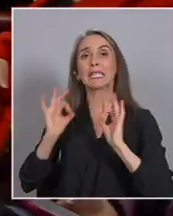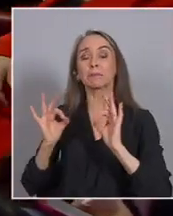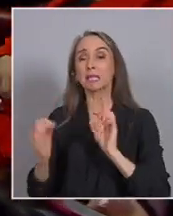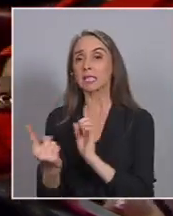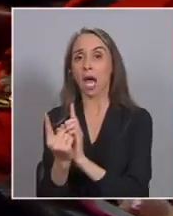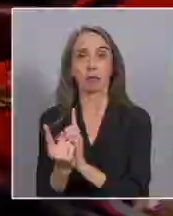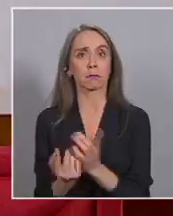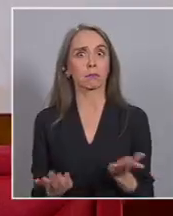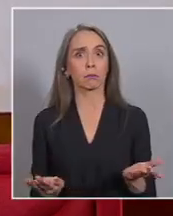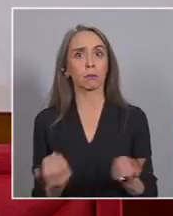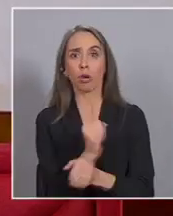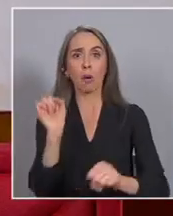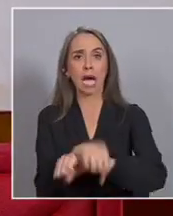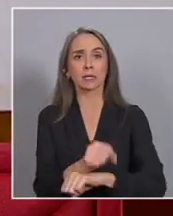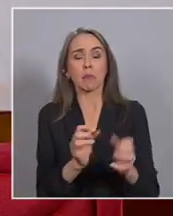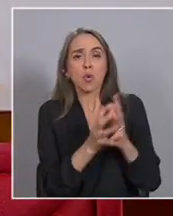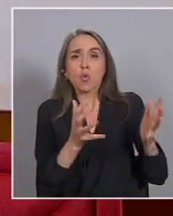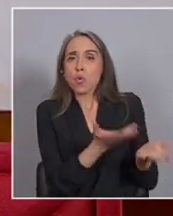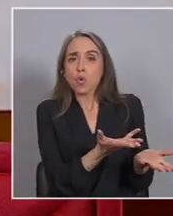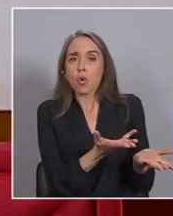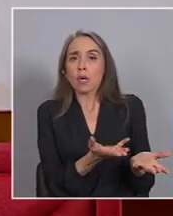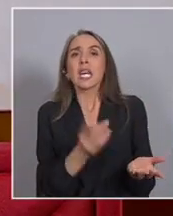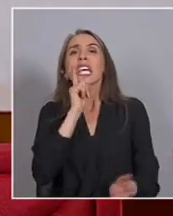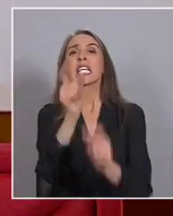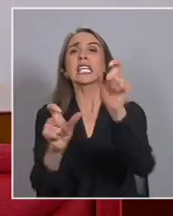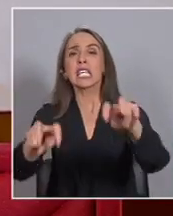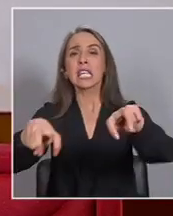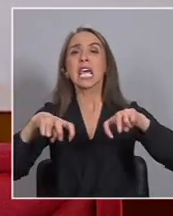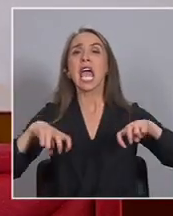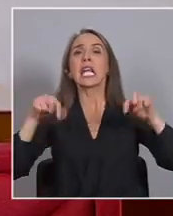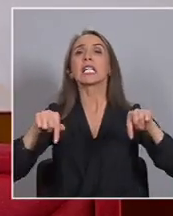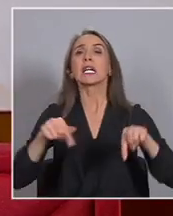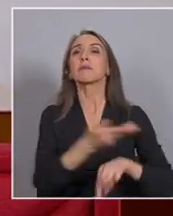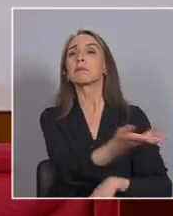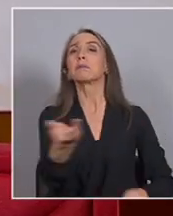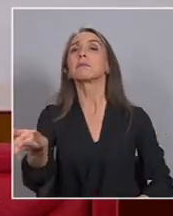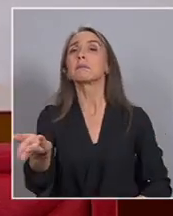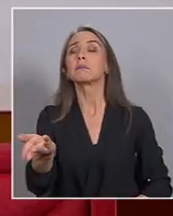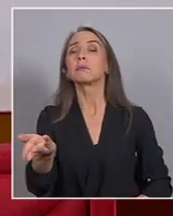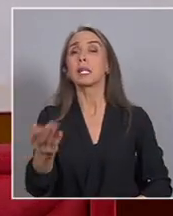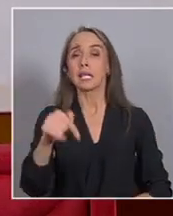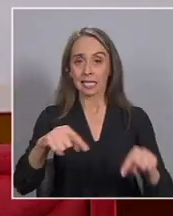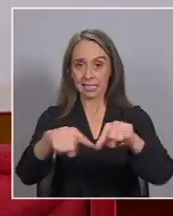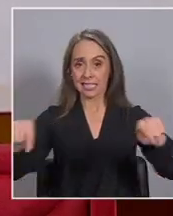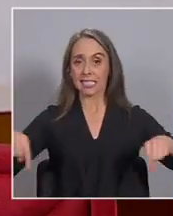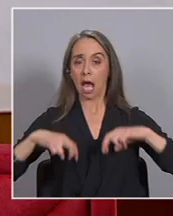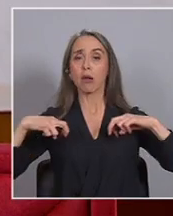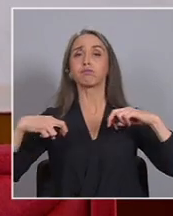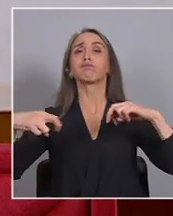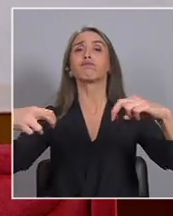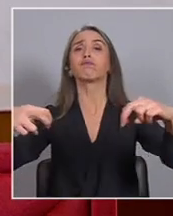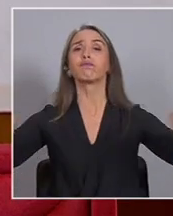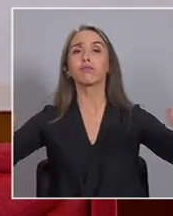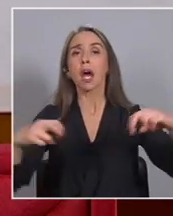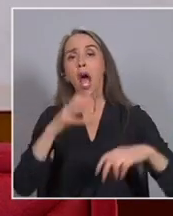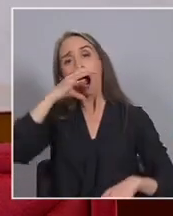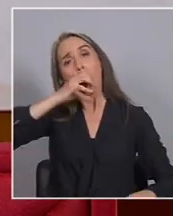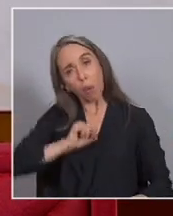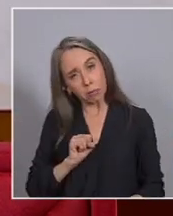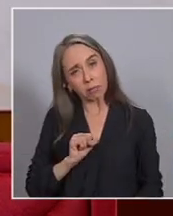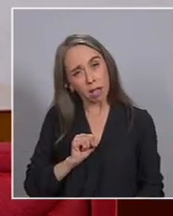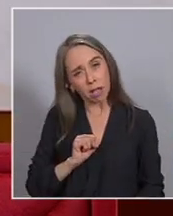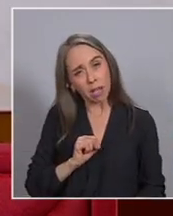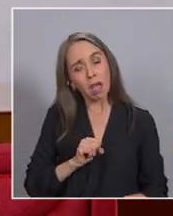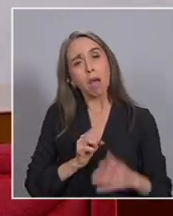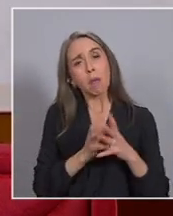es inaceptable. Yo me pregunto, ¿quiénes de los que están aquí presentes en esta sala tolerarían